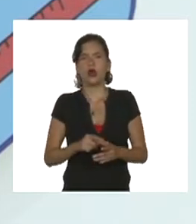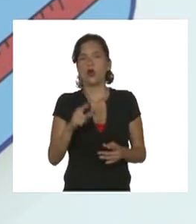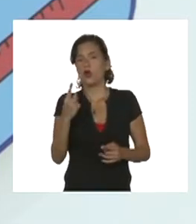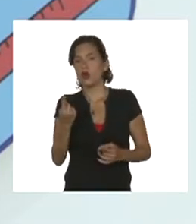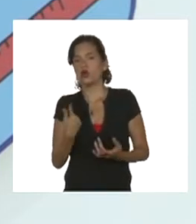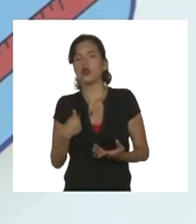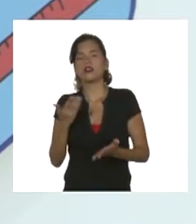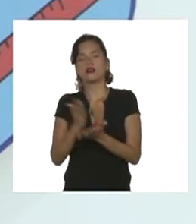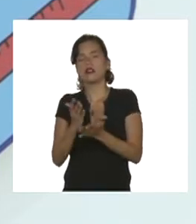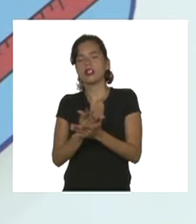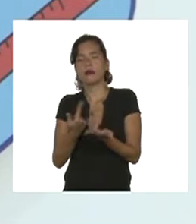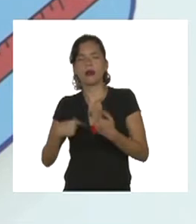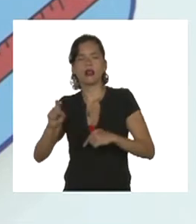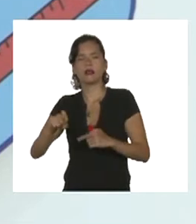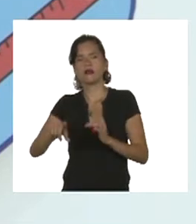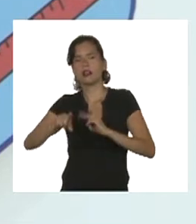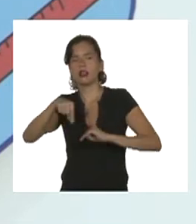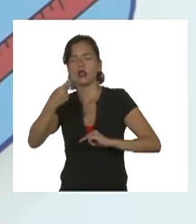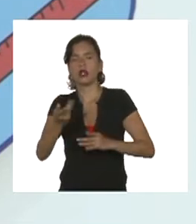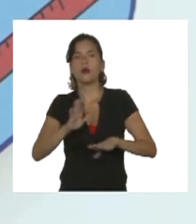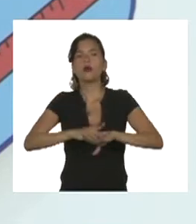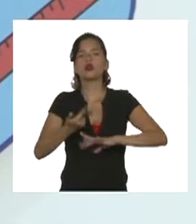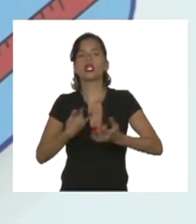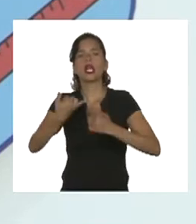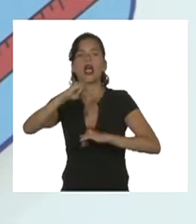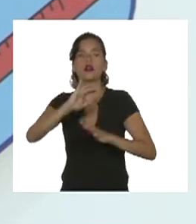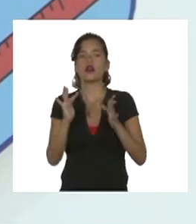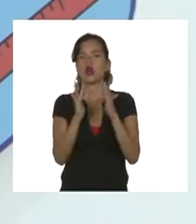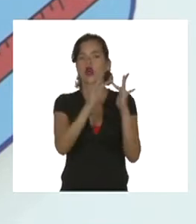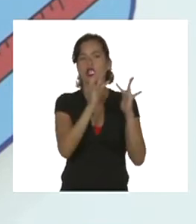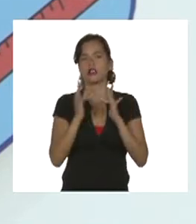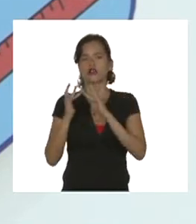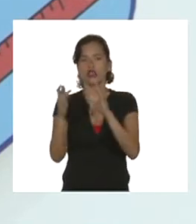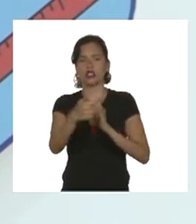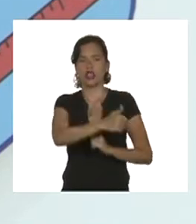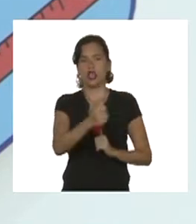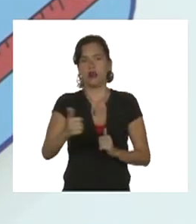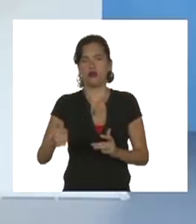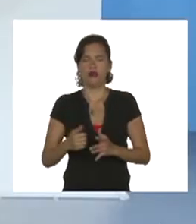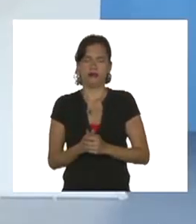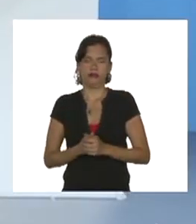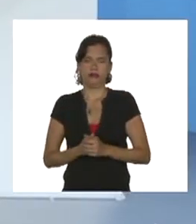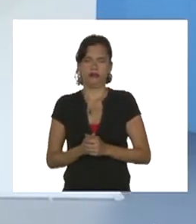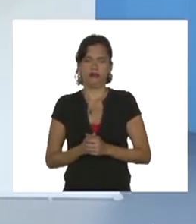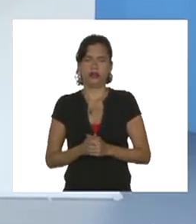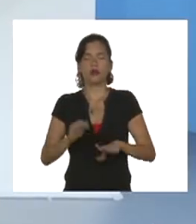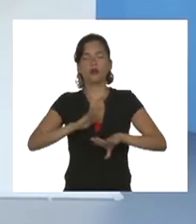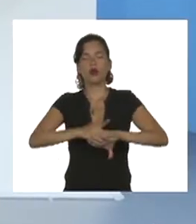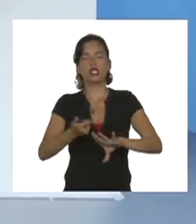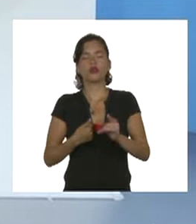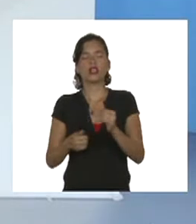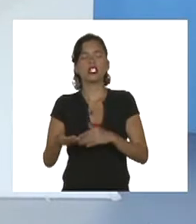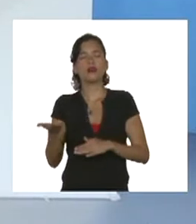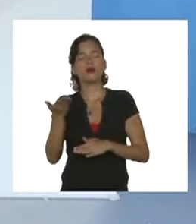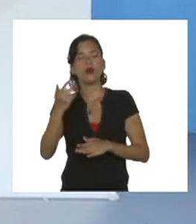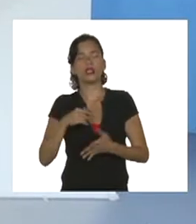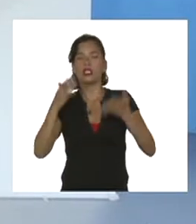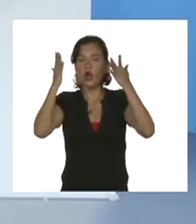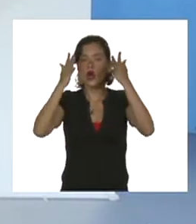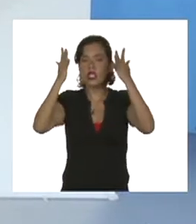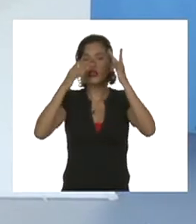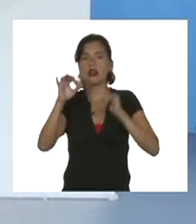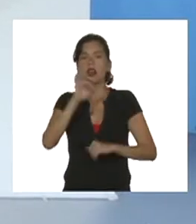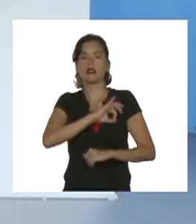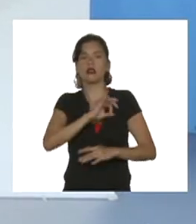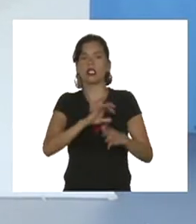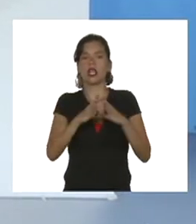siempre necesitan del otro, por eso es como una conexión que hay entre cada uno. Es un complemento, por eso es importante orientar a la sociedad y a